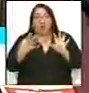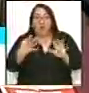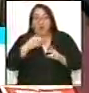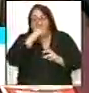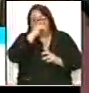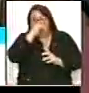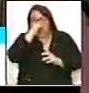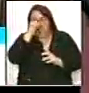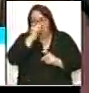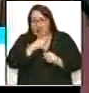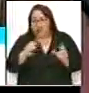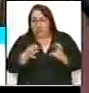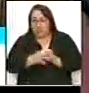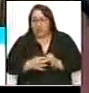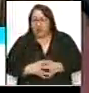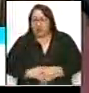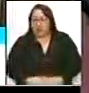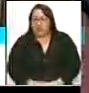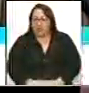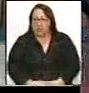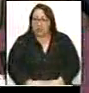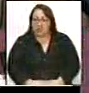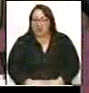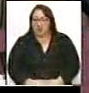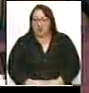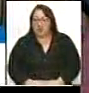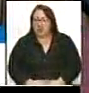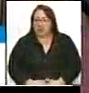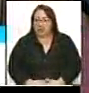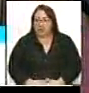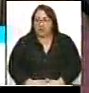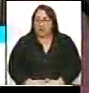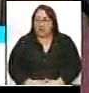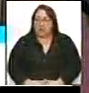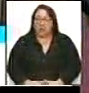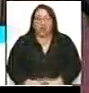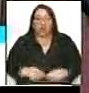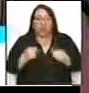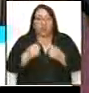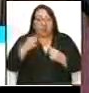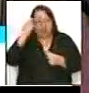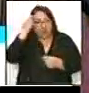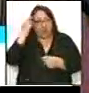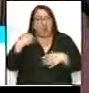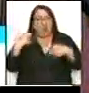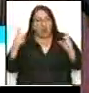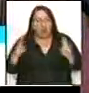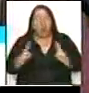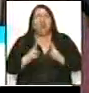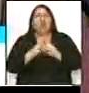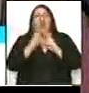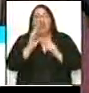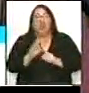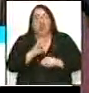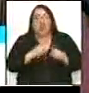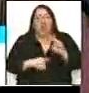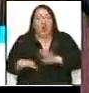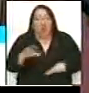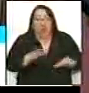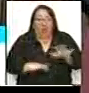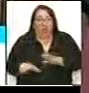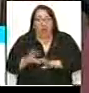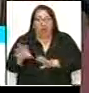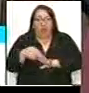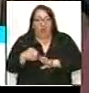cada alianza. 9% para un partido político de encontrar para movimientos. Lo que pasa es